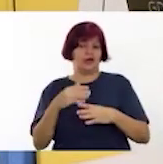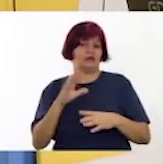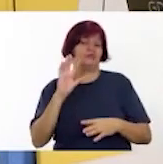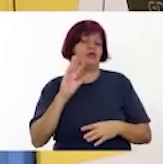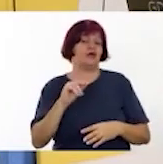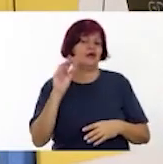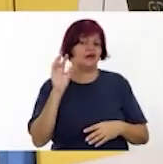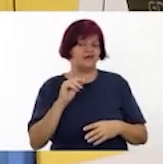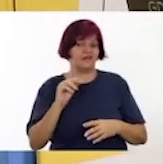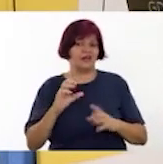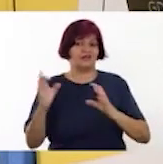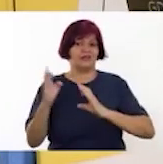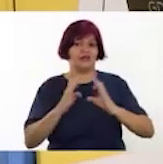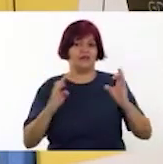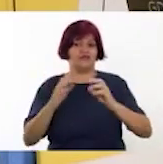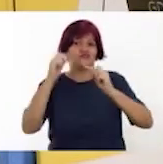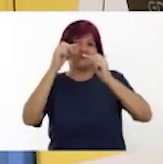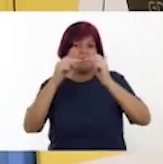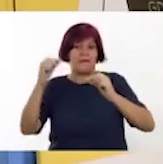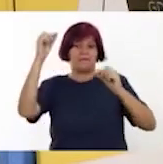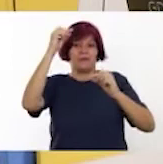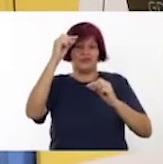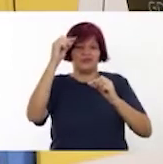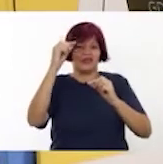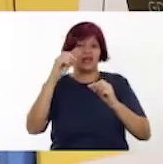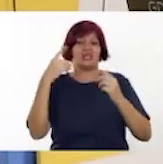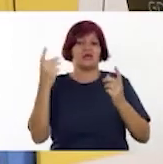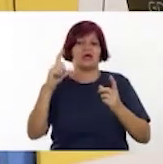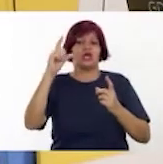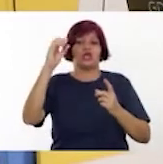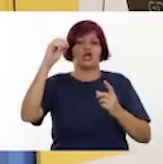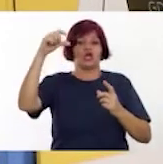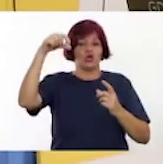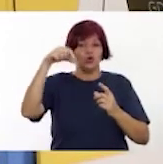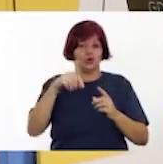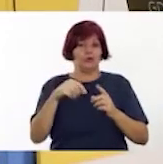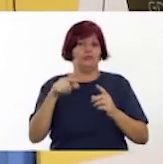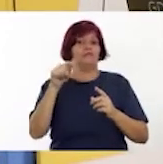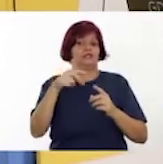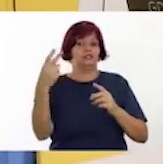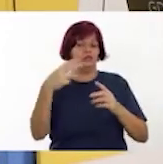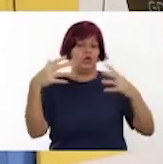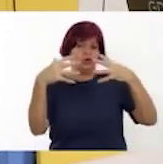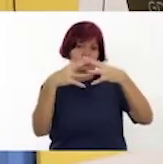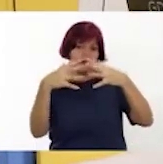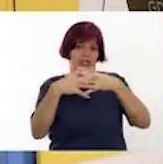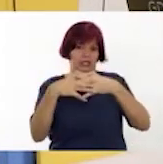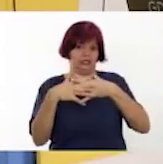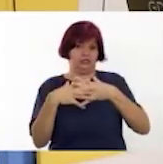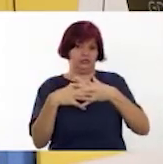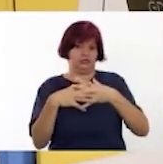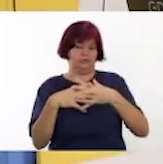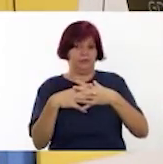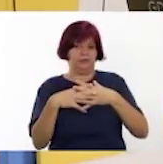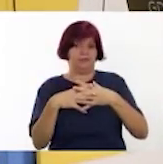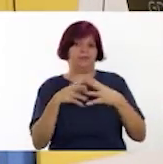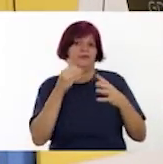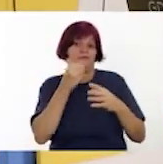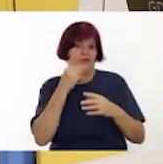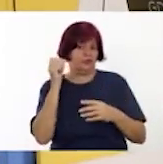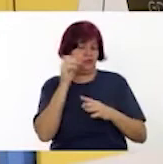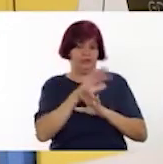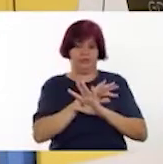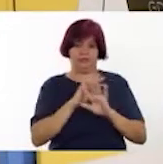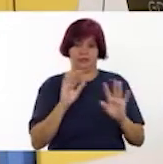aspectos esenciales de las funciones exponenciales y logarítmicas. Ya vimos que hay una relación y podemos concluir